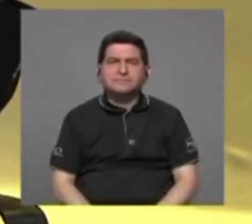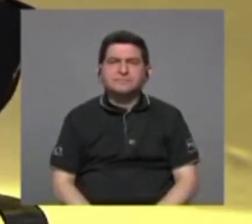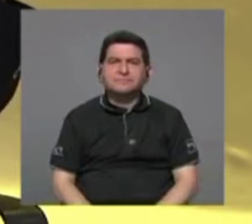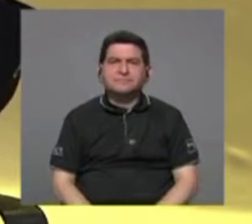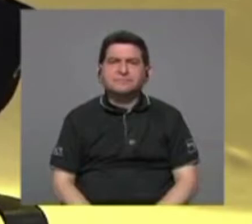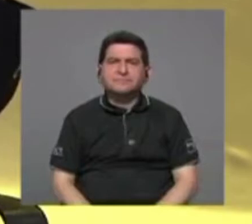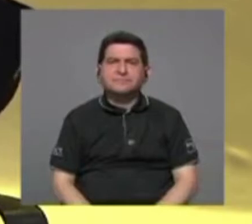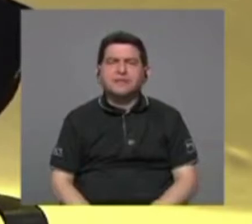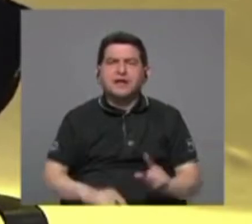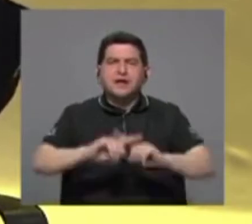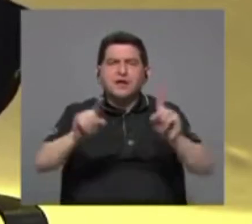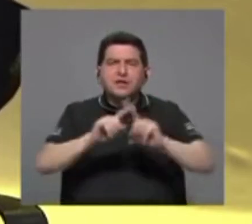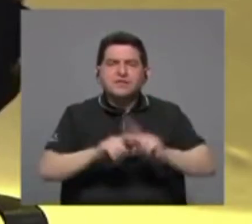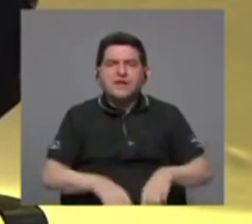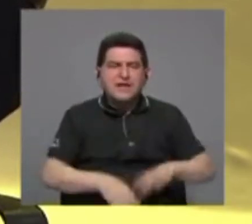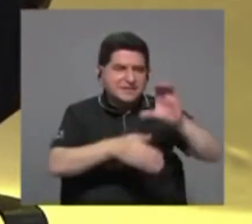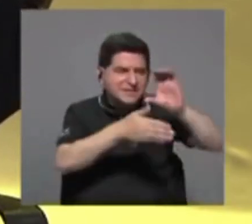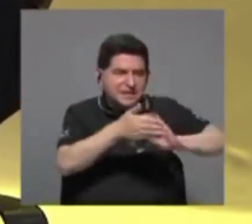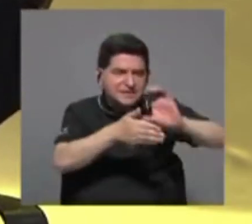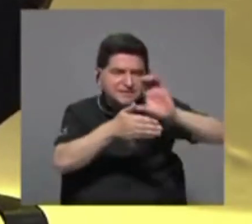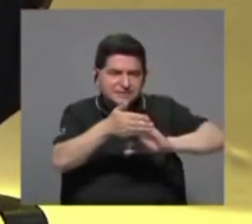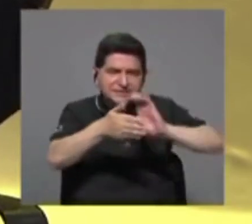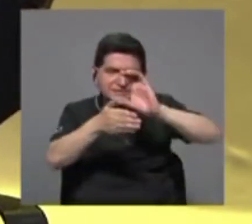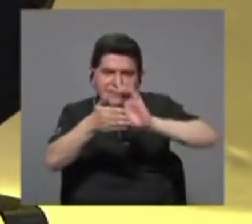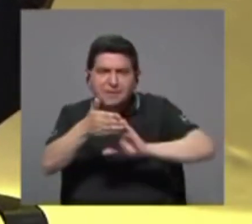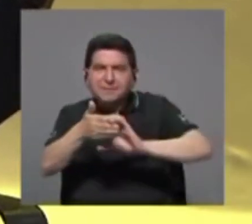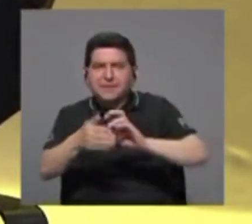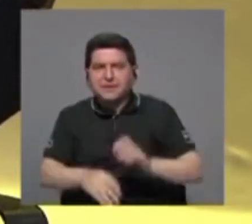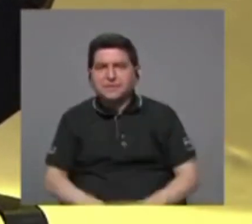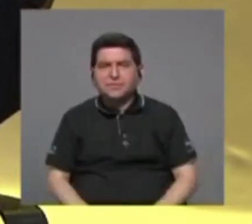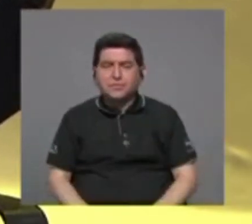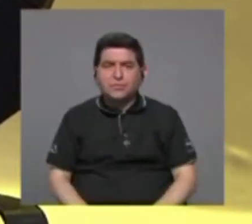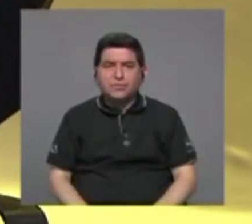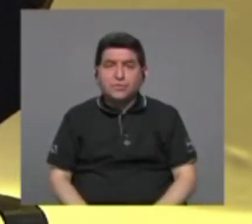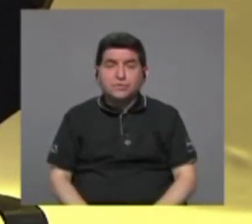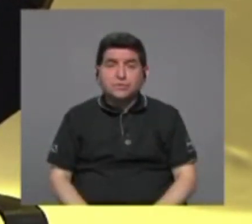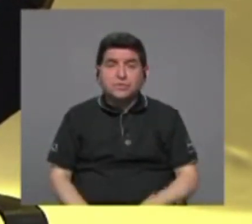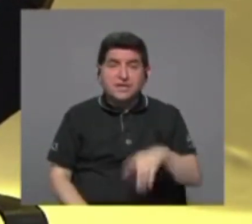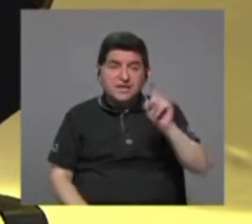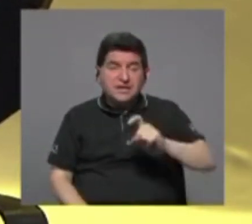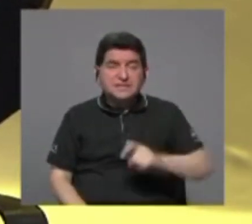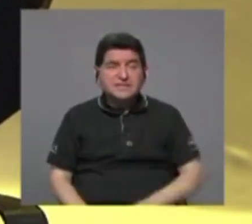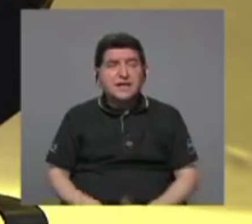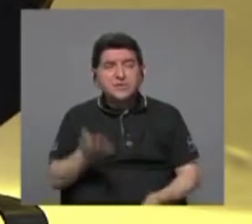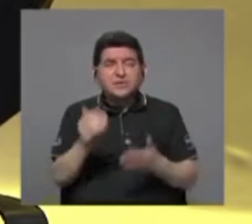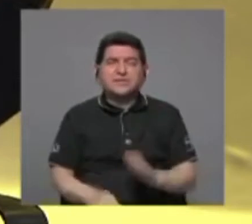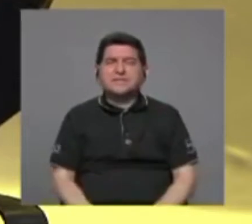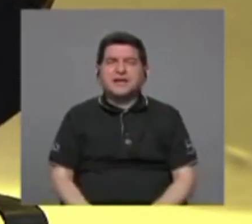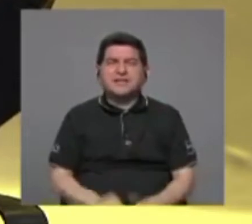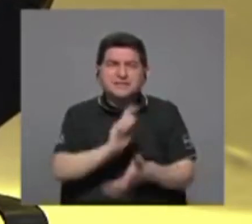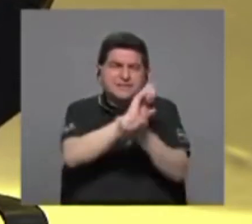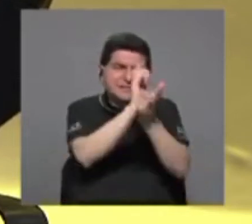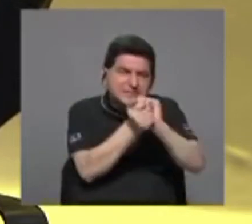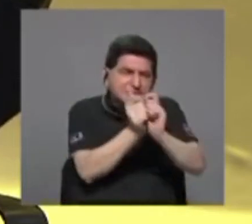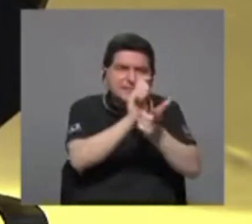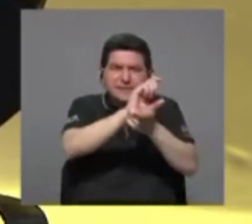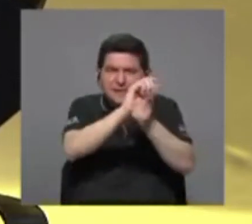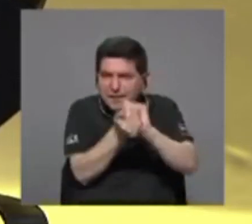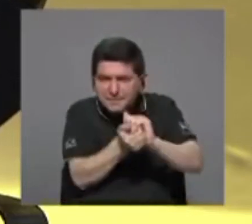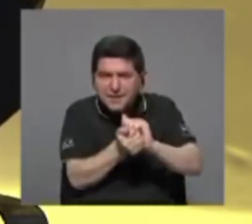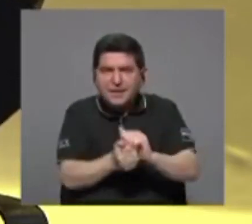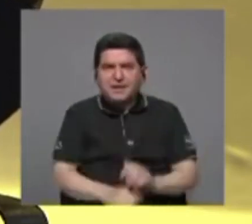los capítulos, si hubiera que reformularlos,